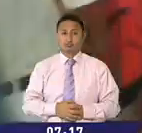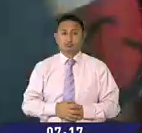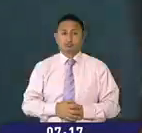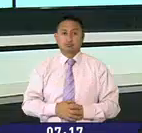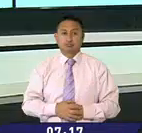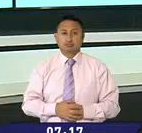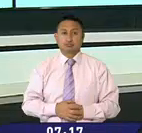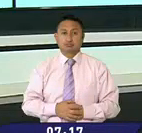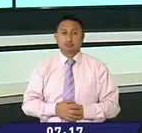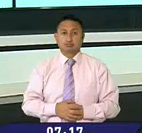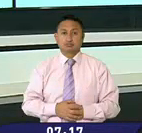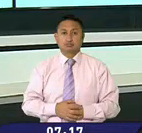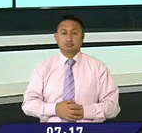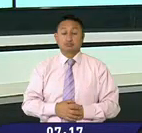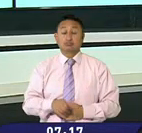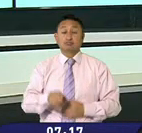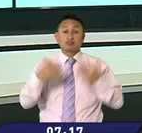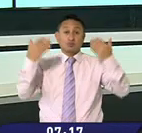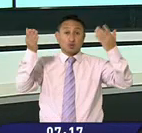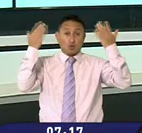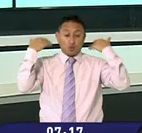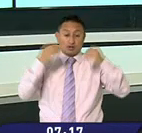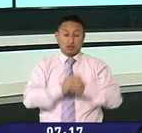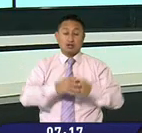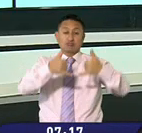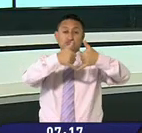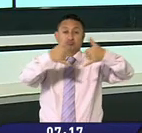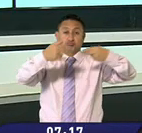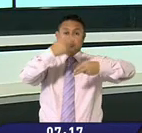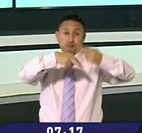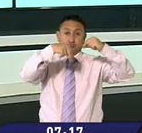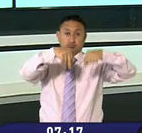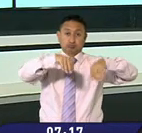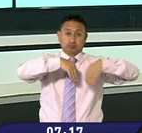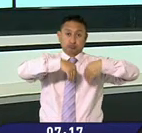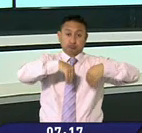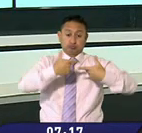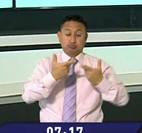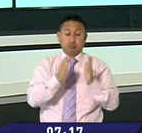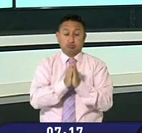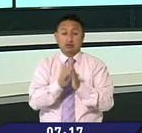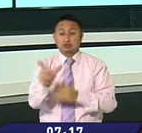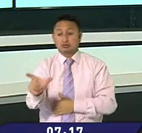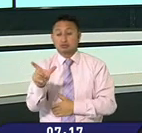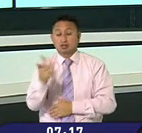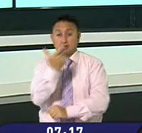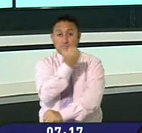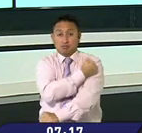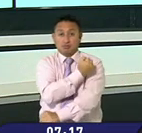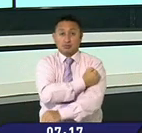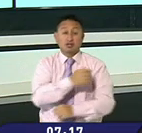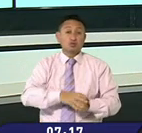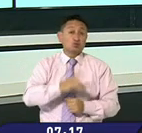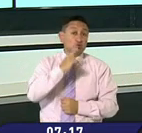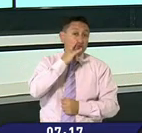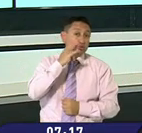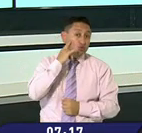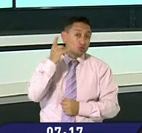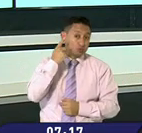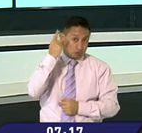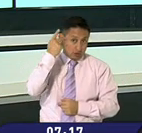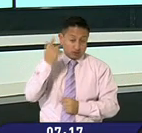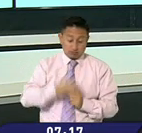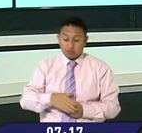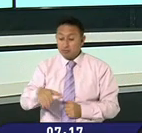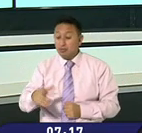en Guayaquil, centros comerciales y supermercados solicitan el carnet de vacunación a los niños que acuden con sus padres para ingresar a la